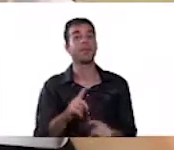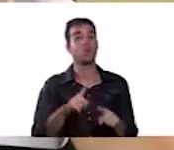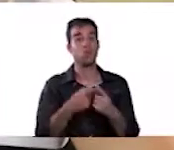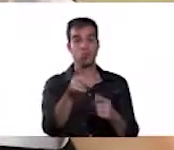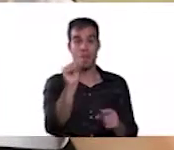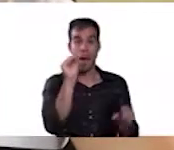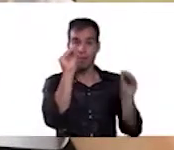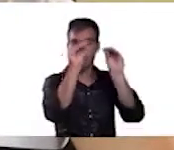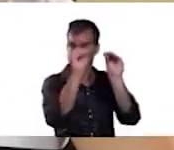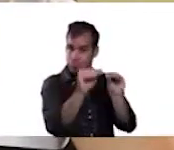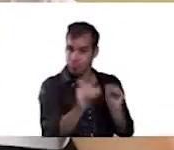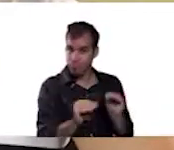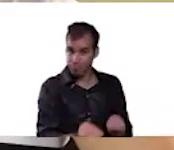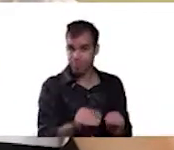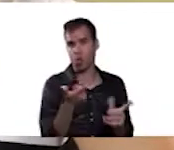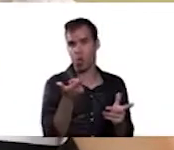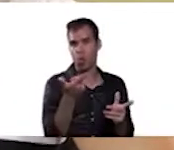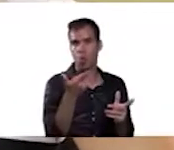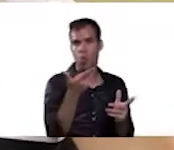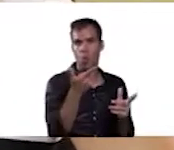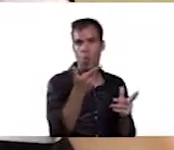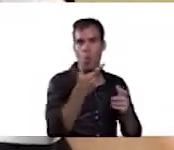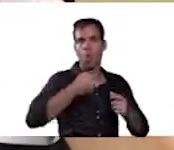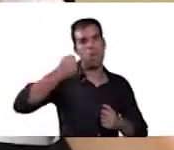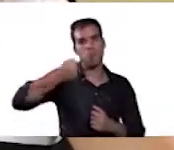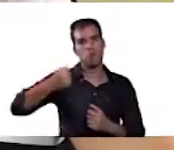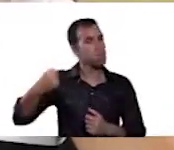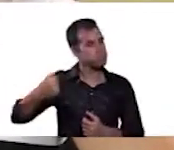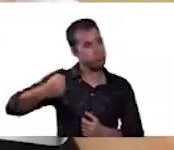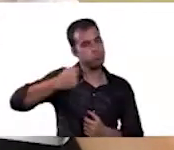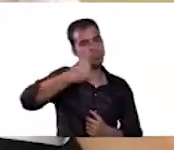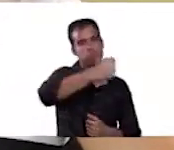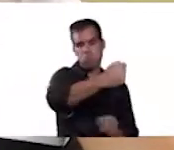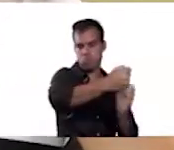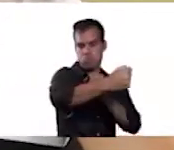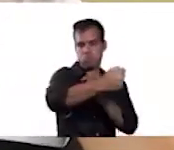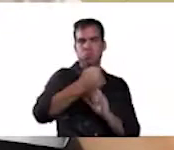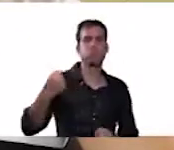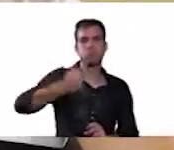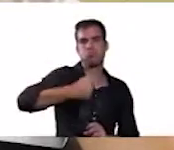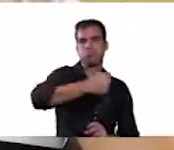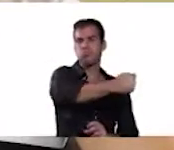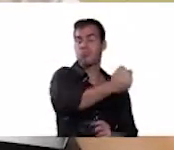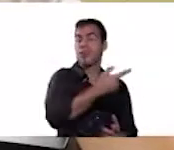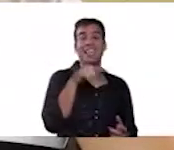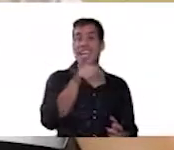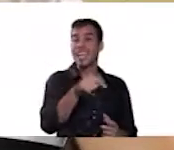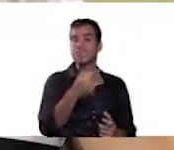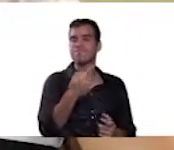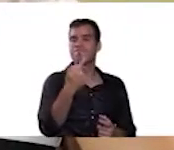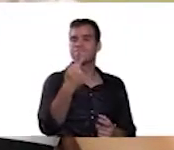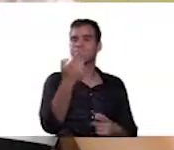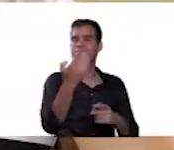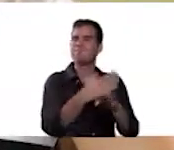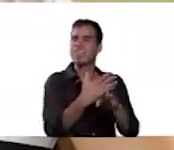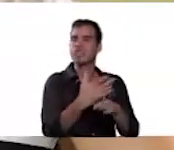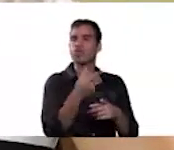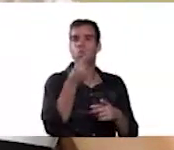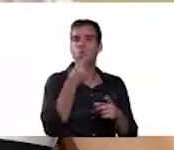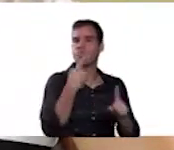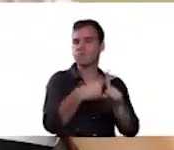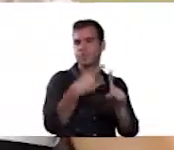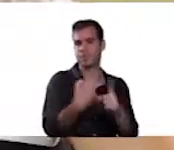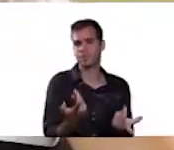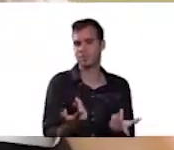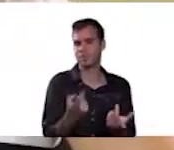almacenar una sustancia o la va a transportar, la variación de potencial no puede dar positiva,